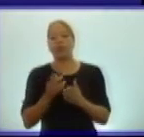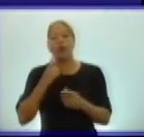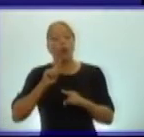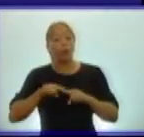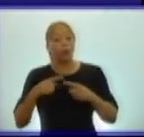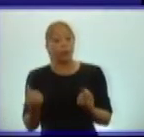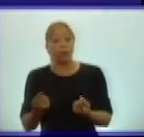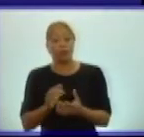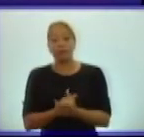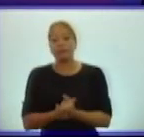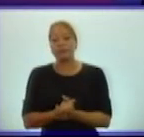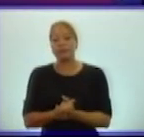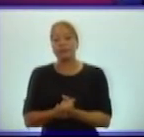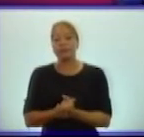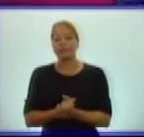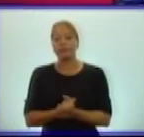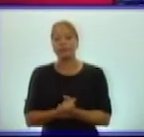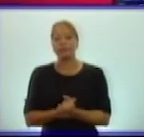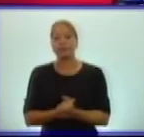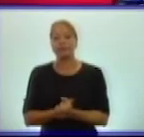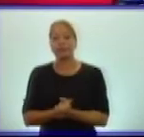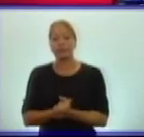le